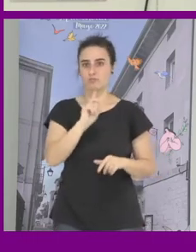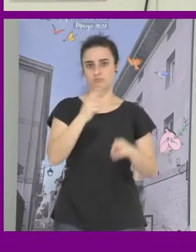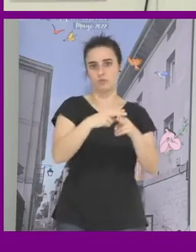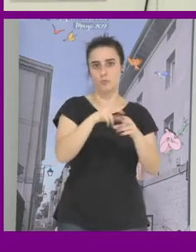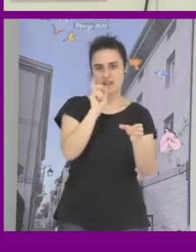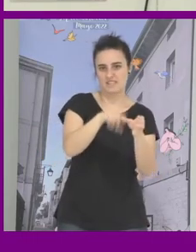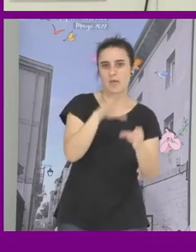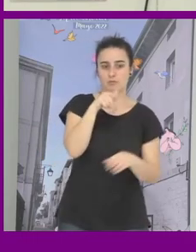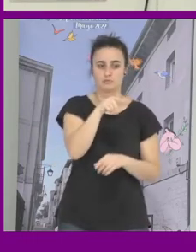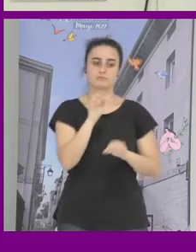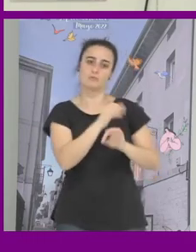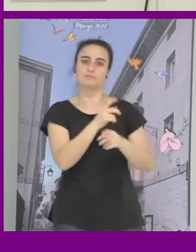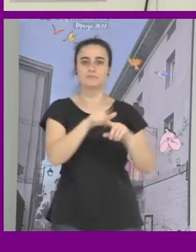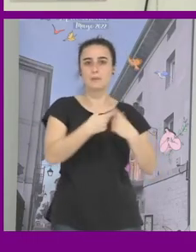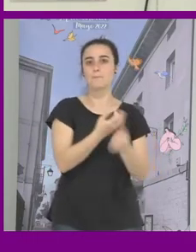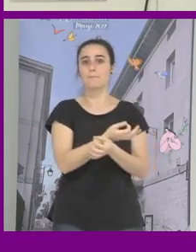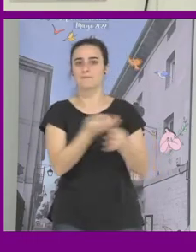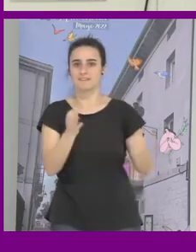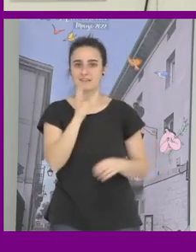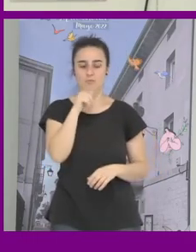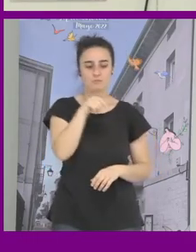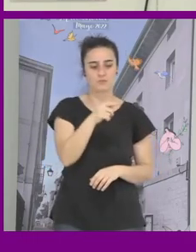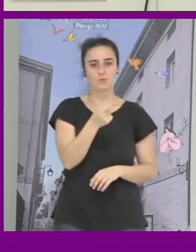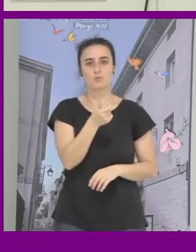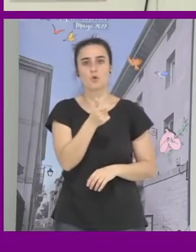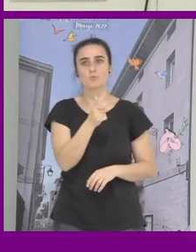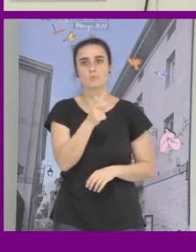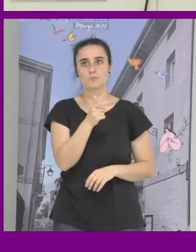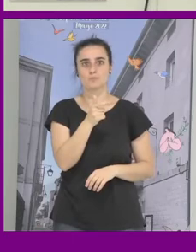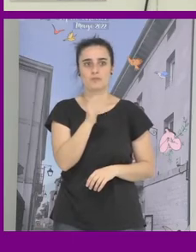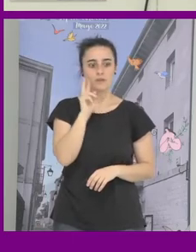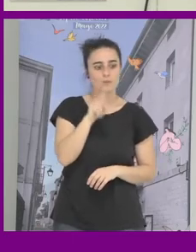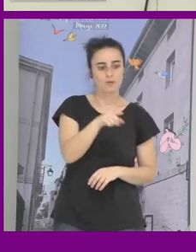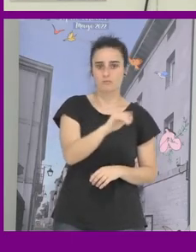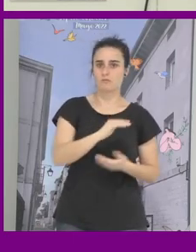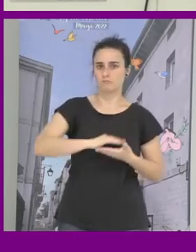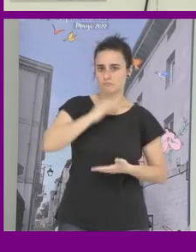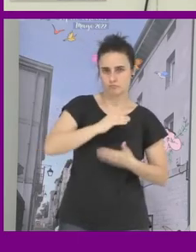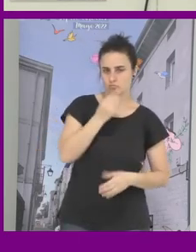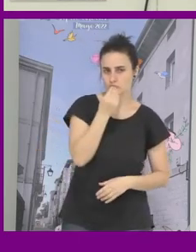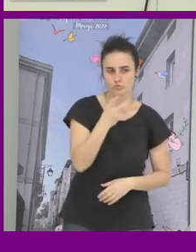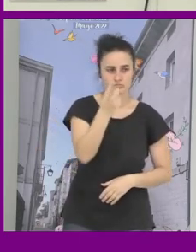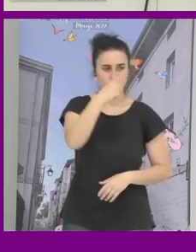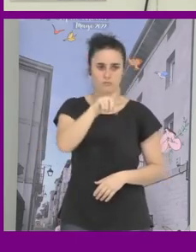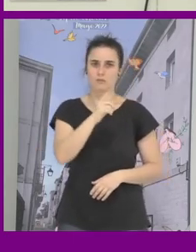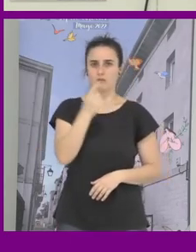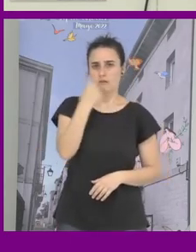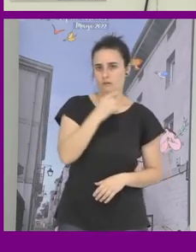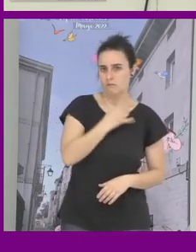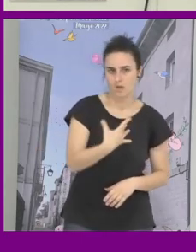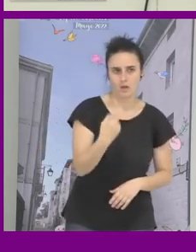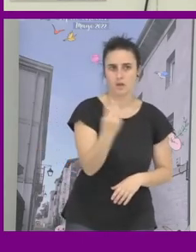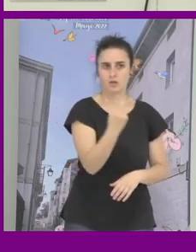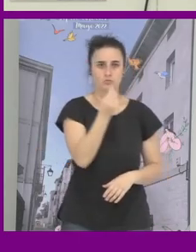familia perfektua, ez? Eta, bueno, igartzen da, ba, klase aldetik, ba, gaitasun handia daukatela, oso txuriak, oso lirainak dira biak,